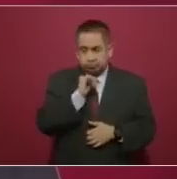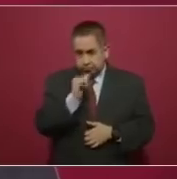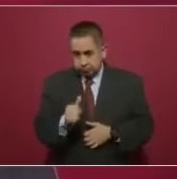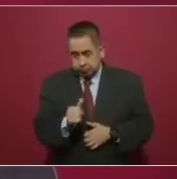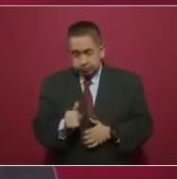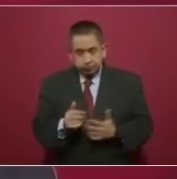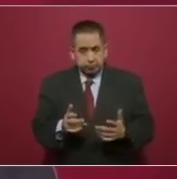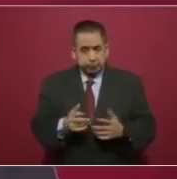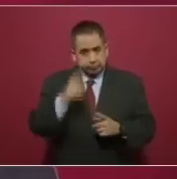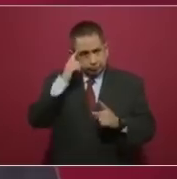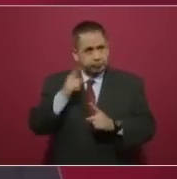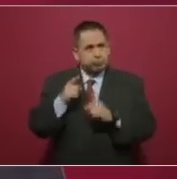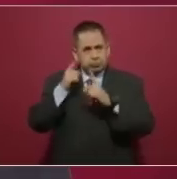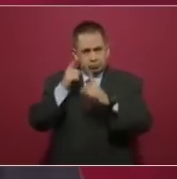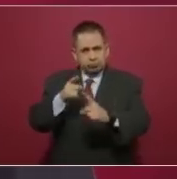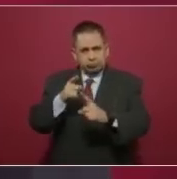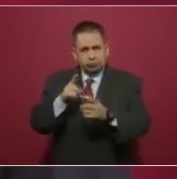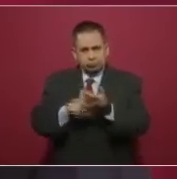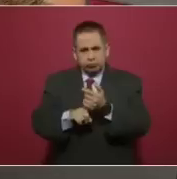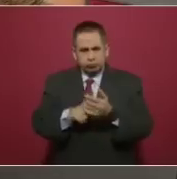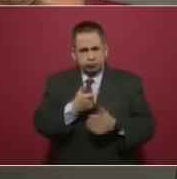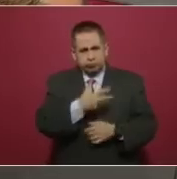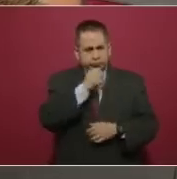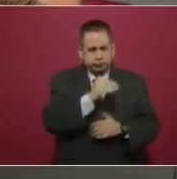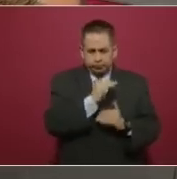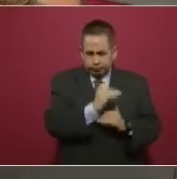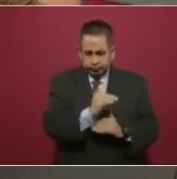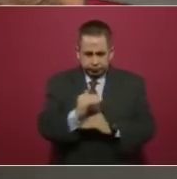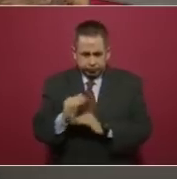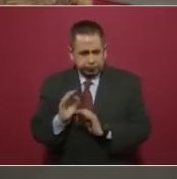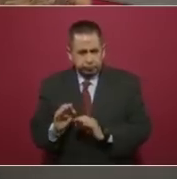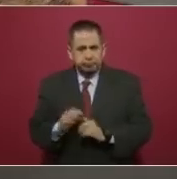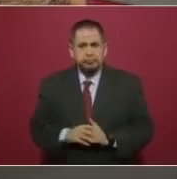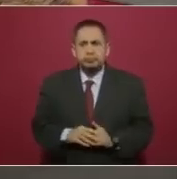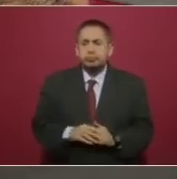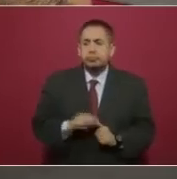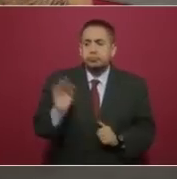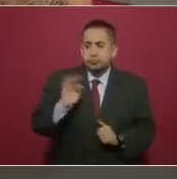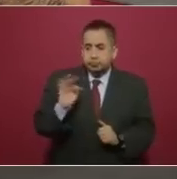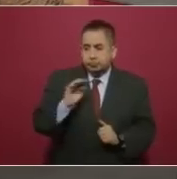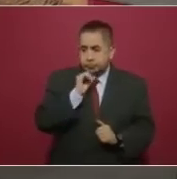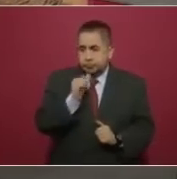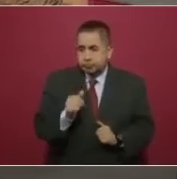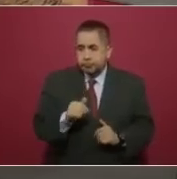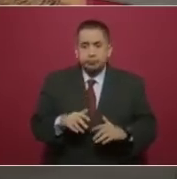para lograr el propósito de que no haya aumentos en los precios, entonces